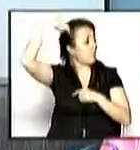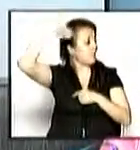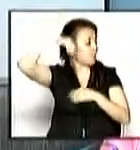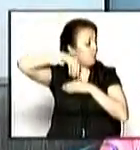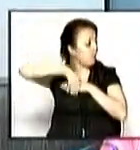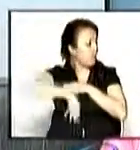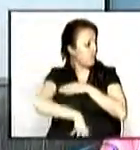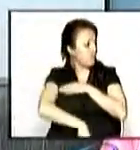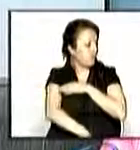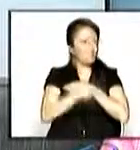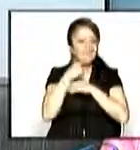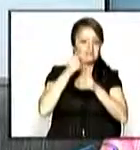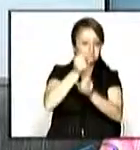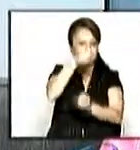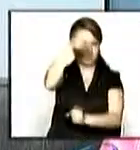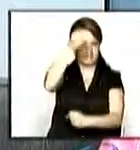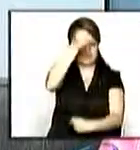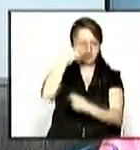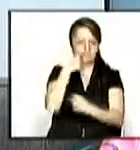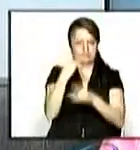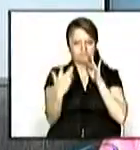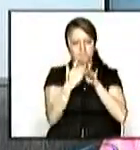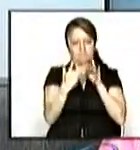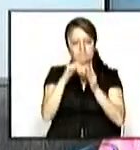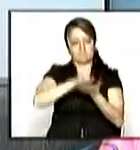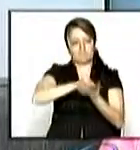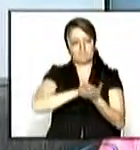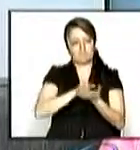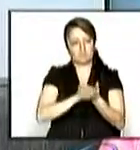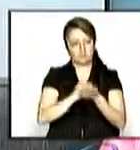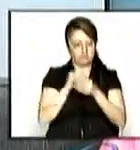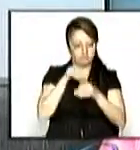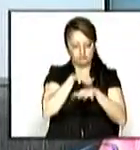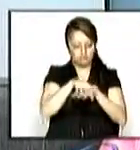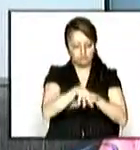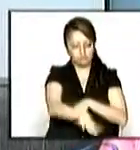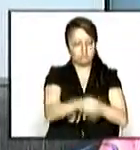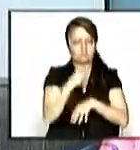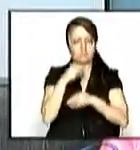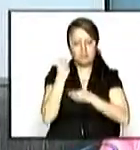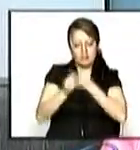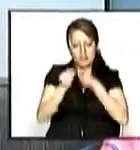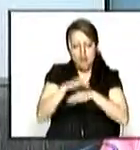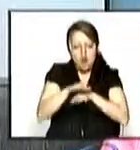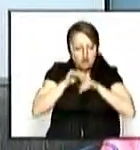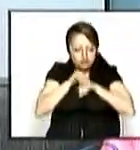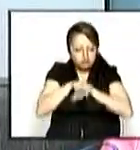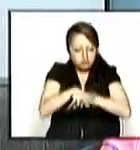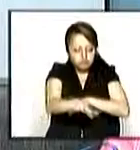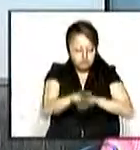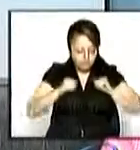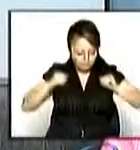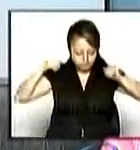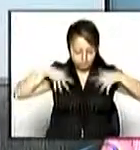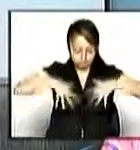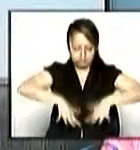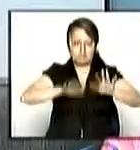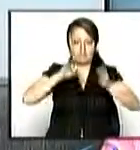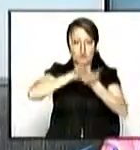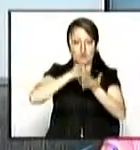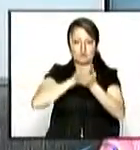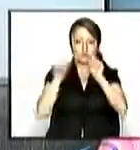la columna y con la espina como tal, y va inervando e irrigando órganos. Por eso muchos dientes tienen